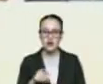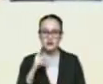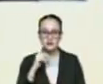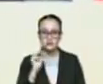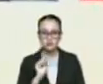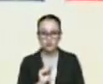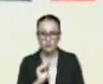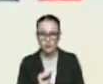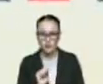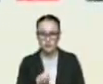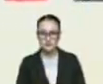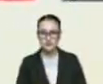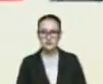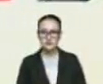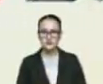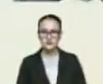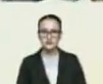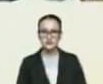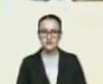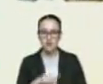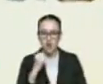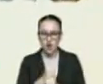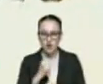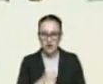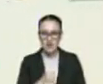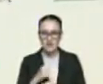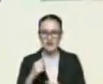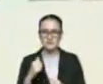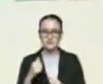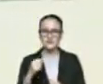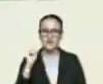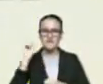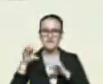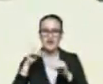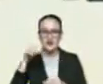Rápida. La realización de la jornada de feria electoral en todo el